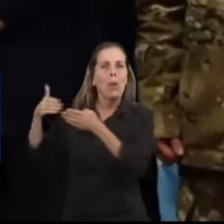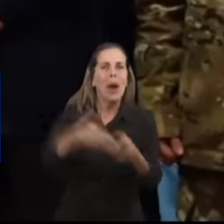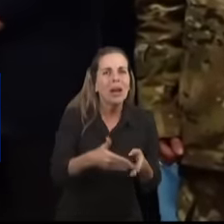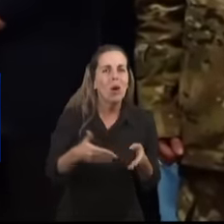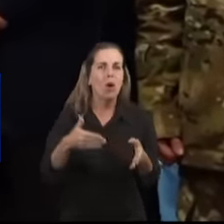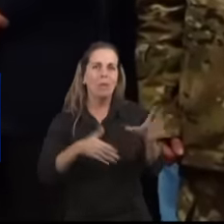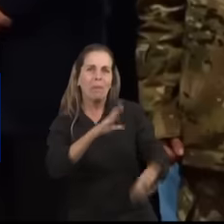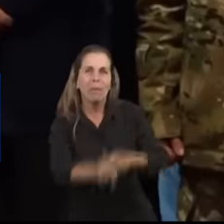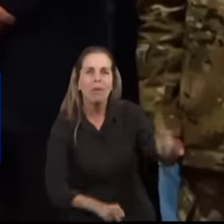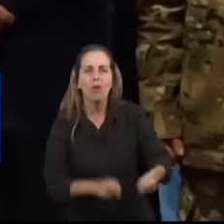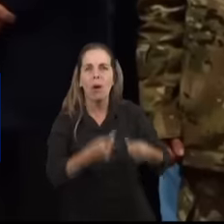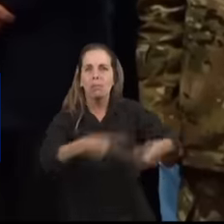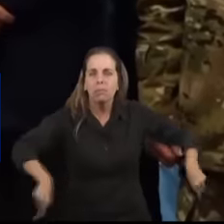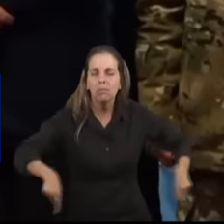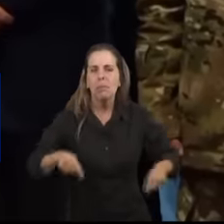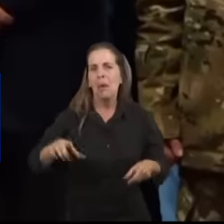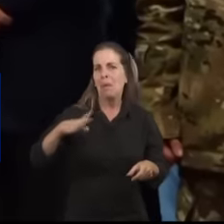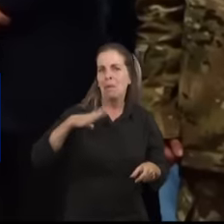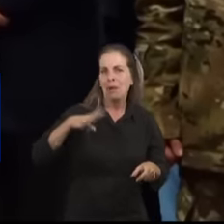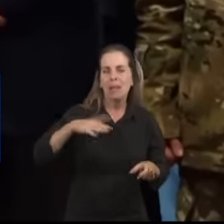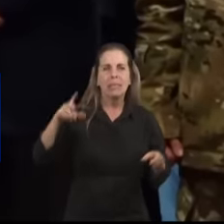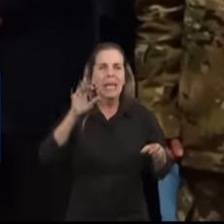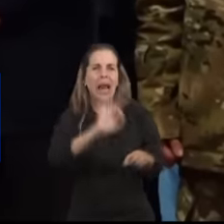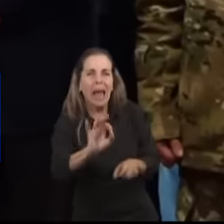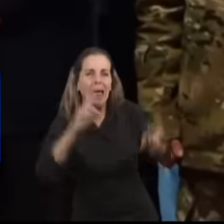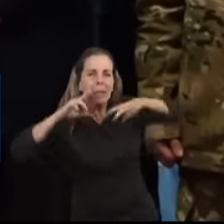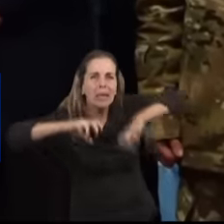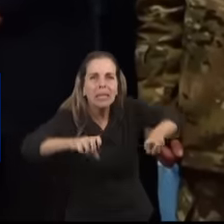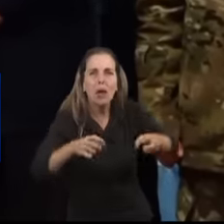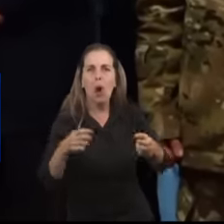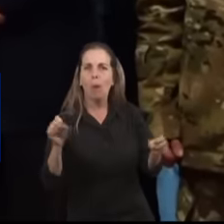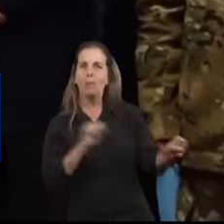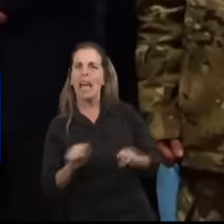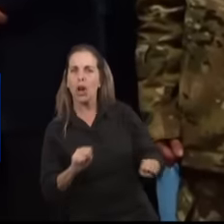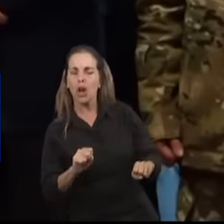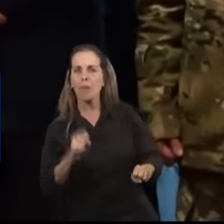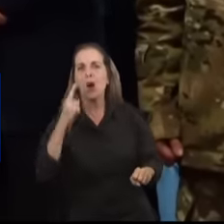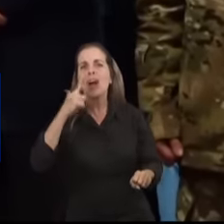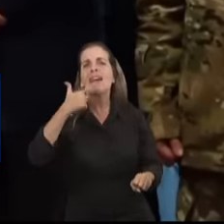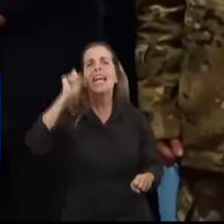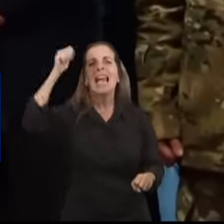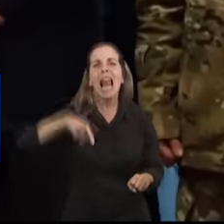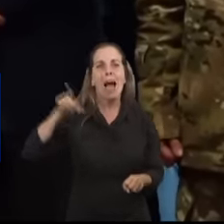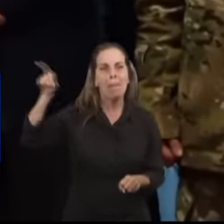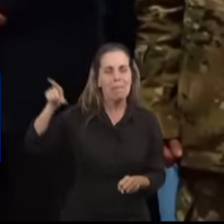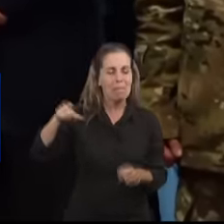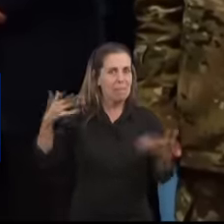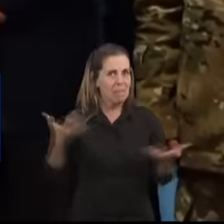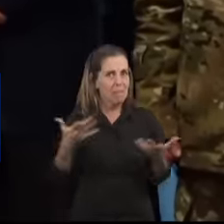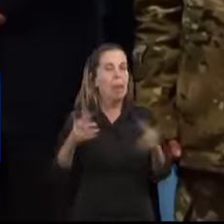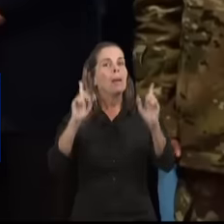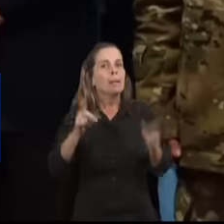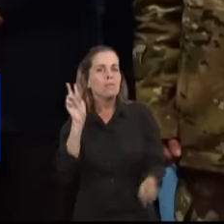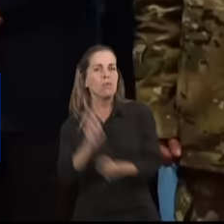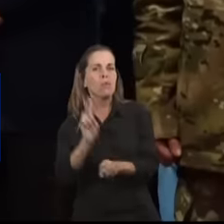hecho nada por investigar el terrorismo islámico que lamentablemente hemos sufrido. Y no han hecho nada por defender la integridad territorial de nuestro mar